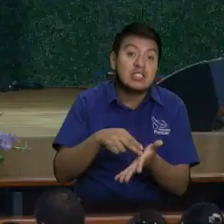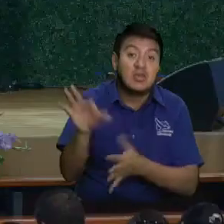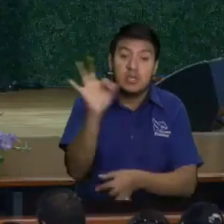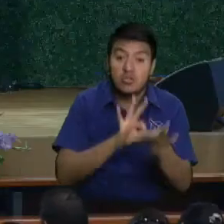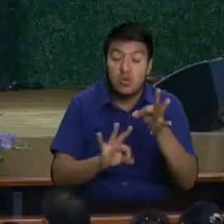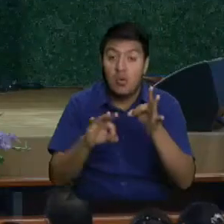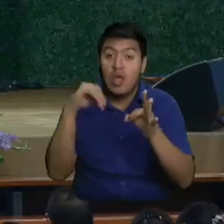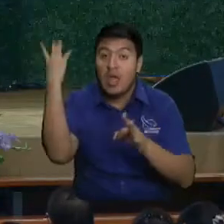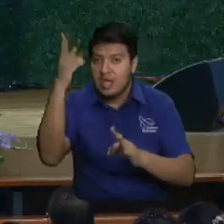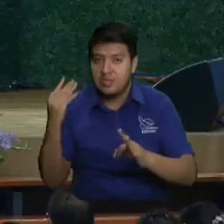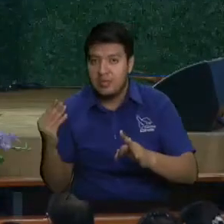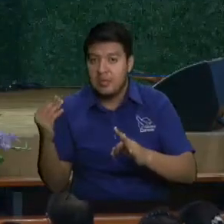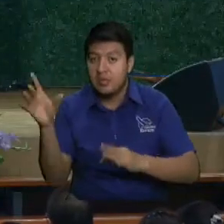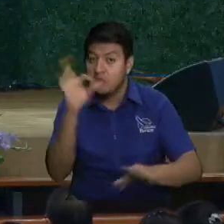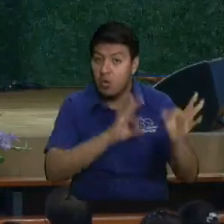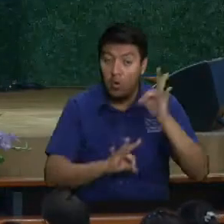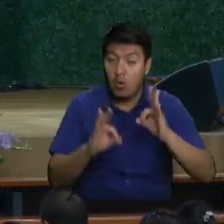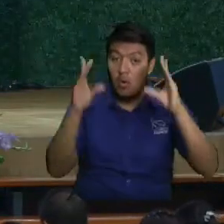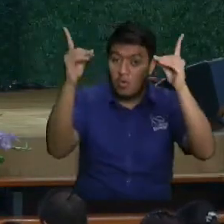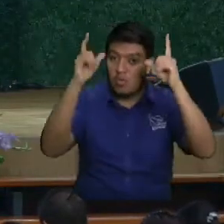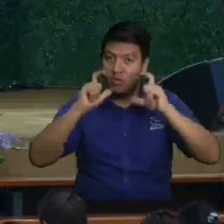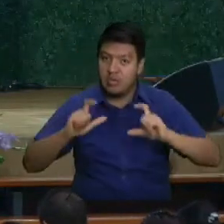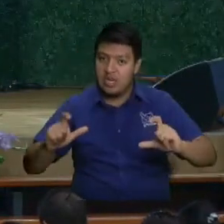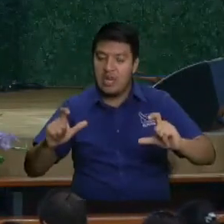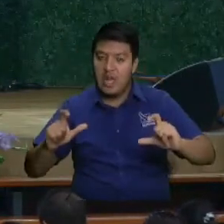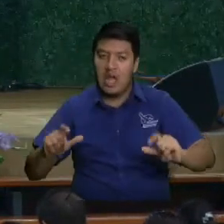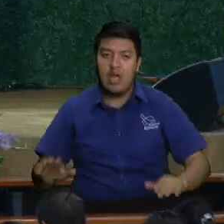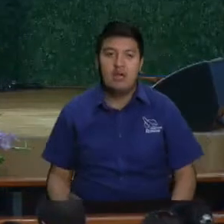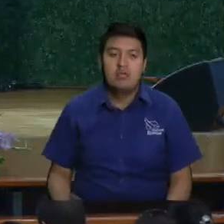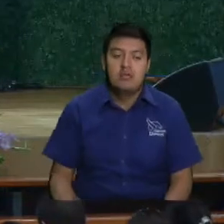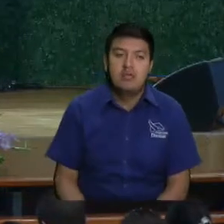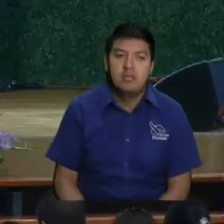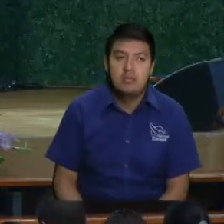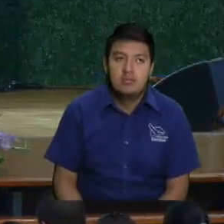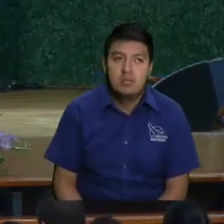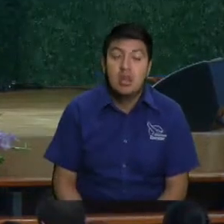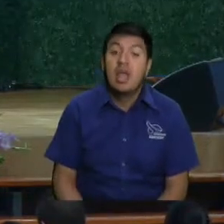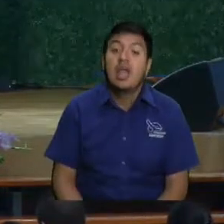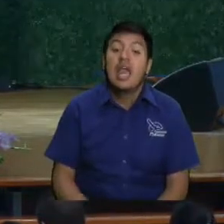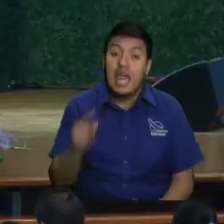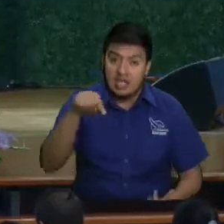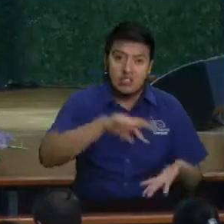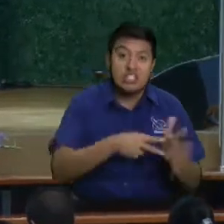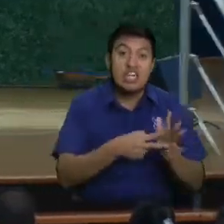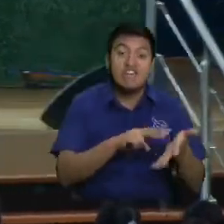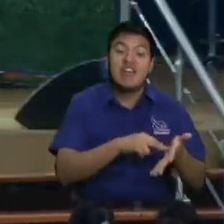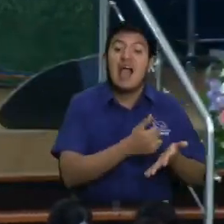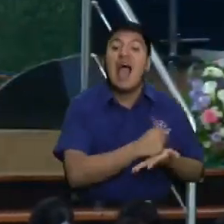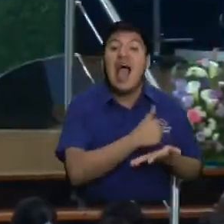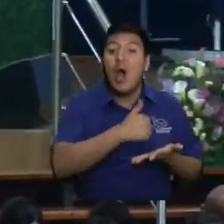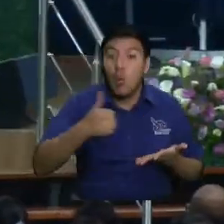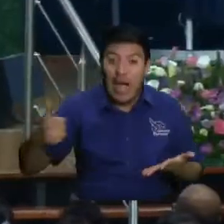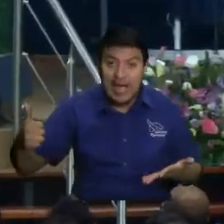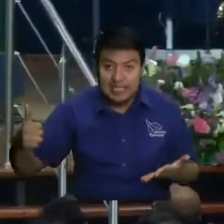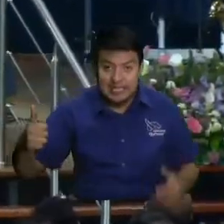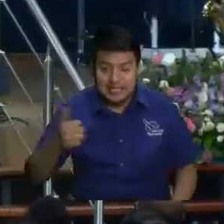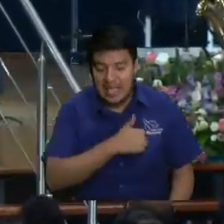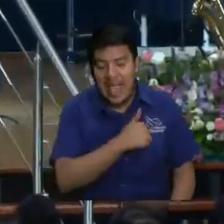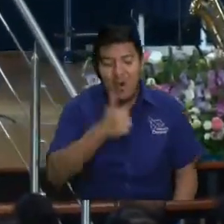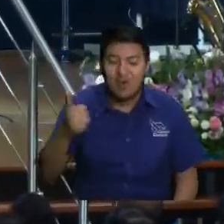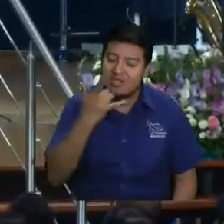doctrina, puede estar hablando de discurso. Entonces nosotros tenemos que aprender a separar